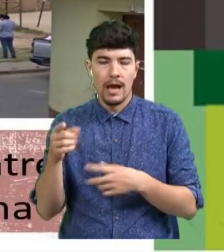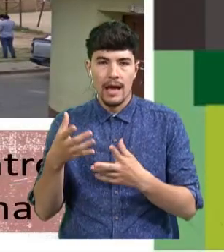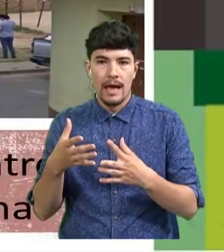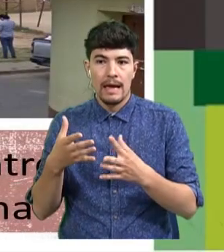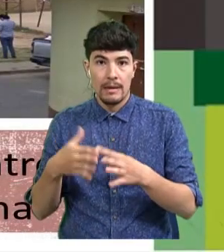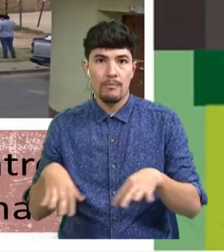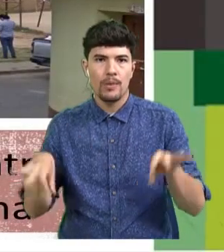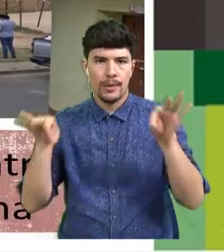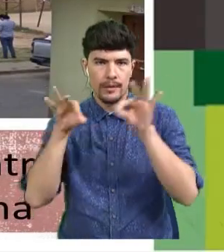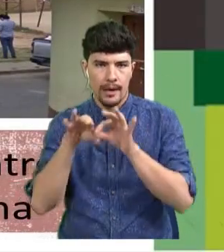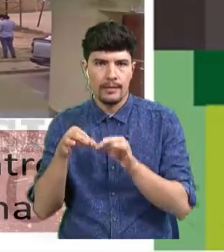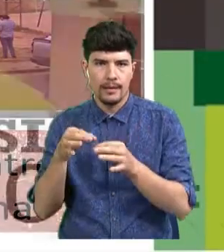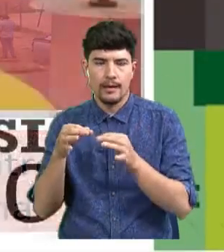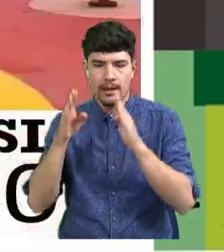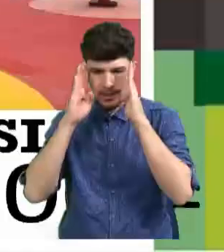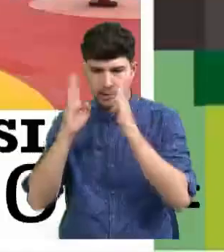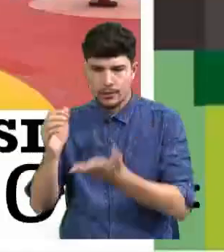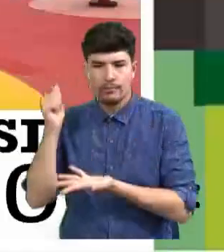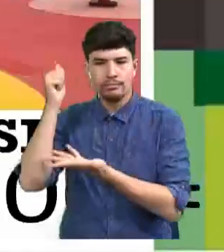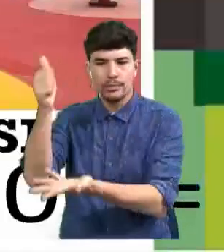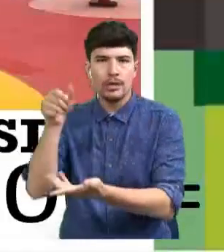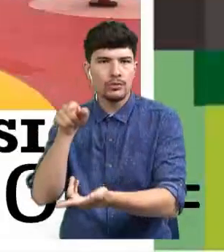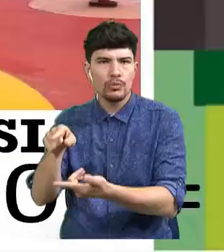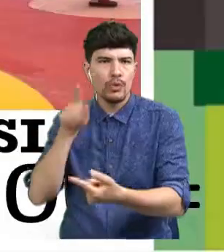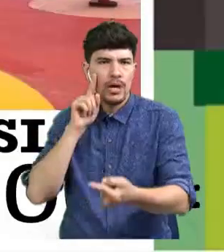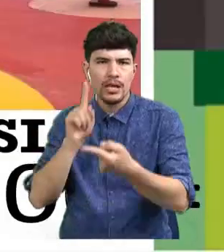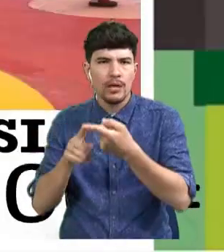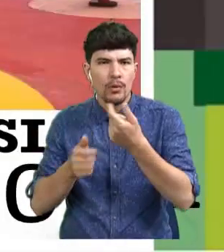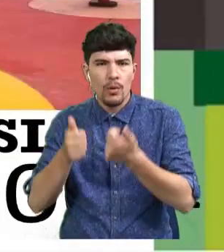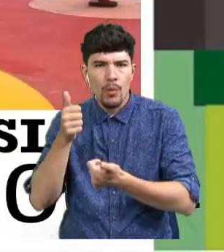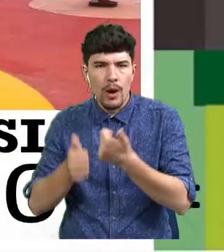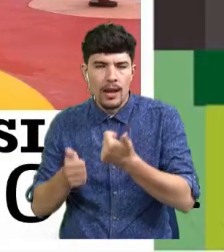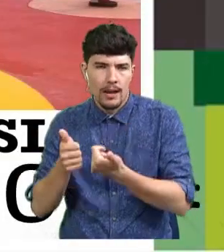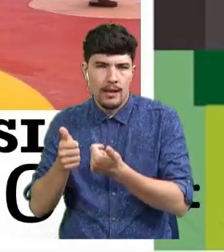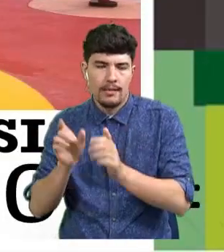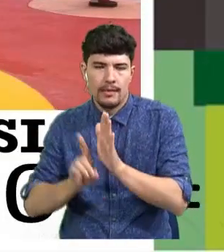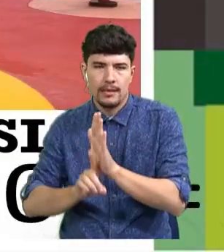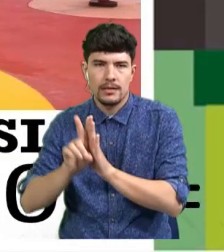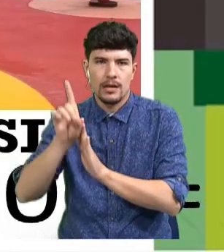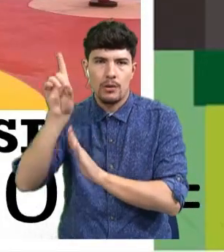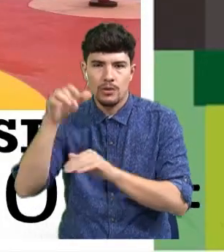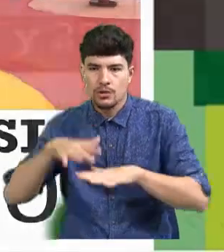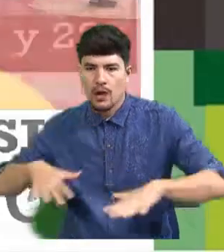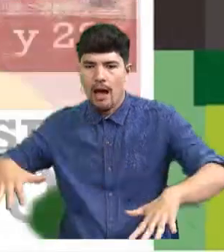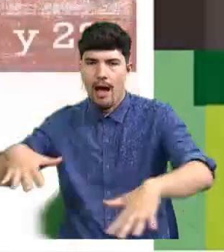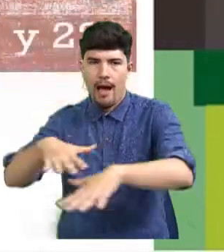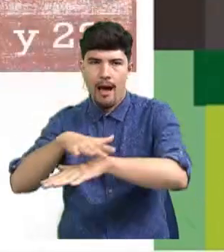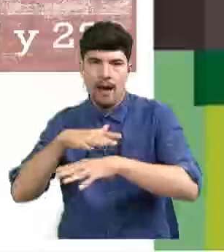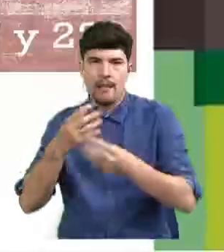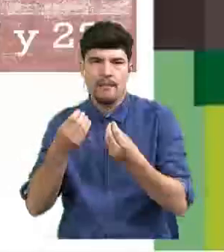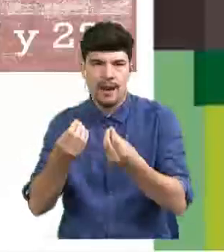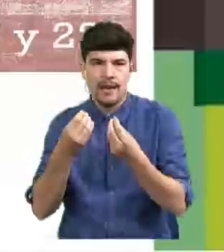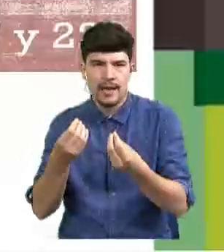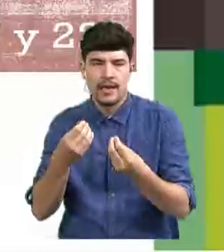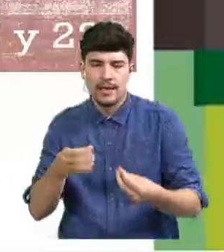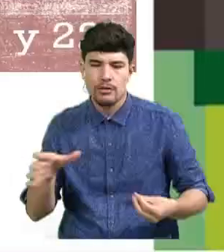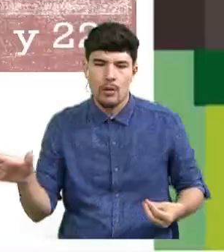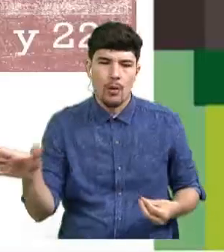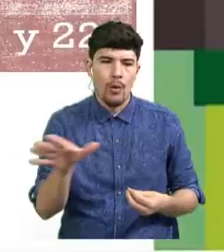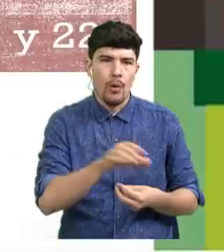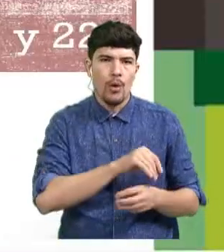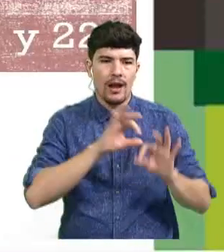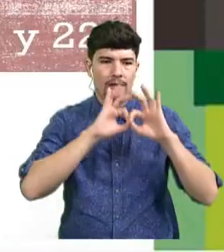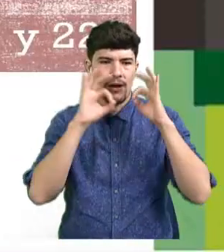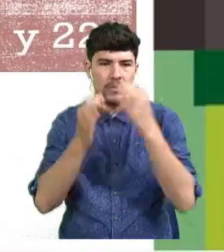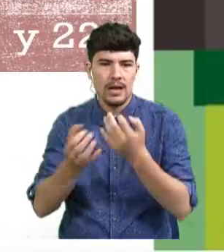priorizado estas inversiones, que lo que buscan es revivir escenarios para para el